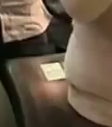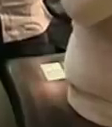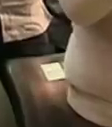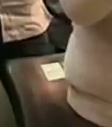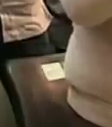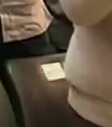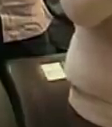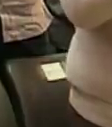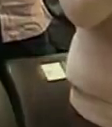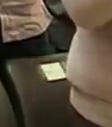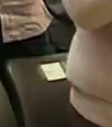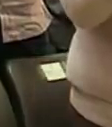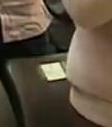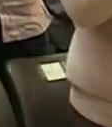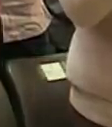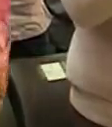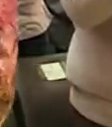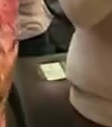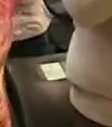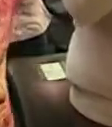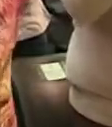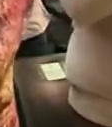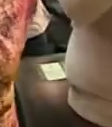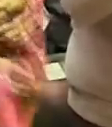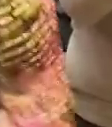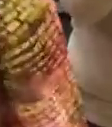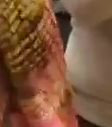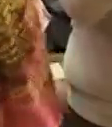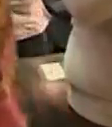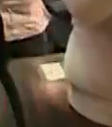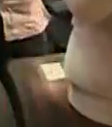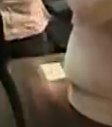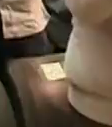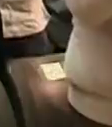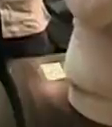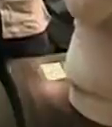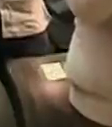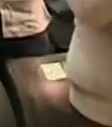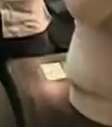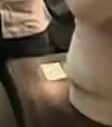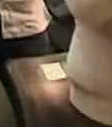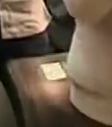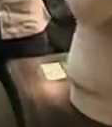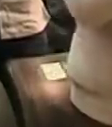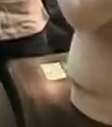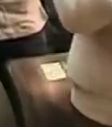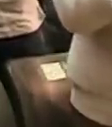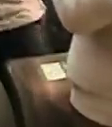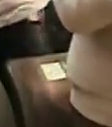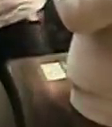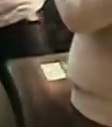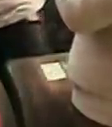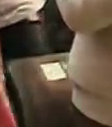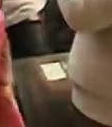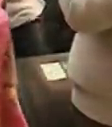e independiente. Gracias. ¡Viva Manuelita!